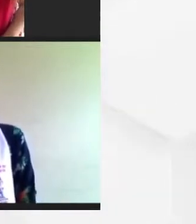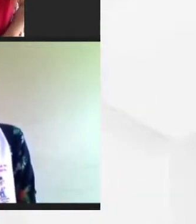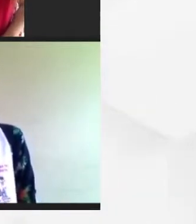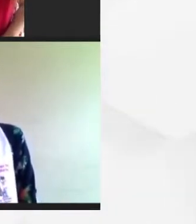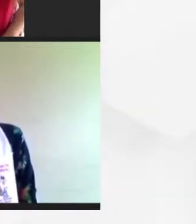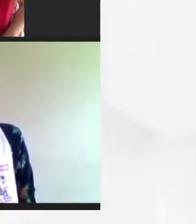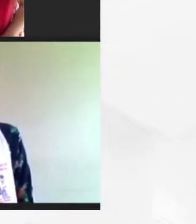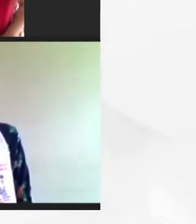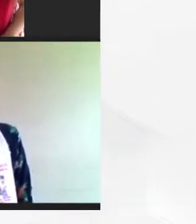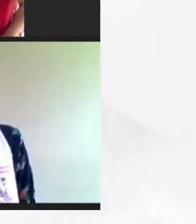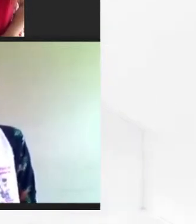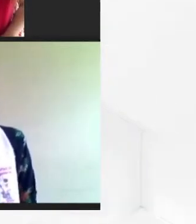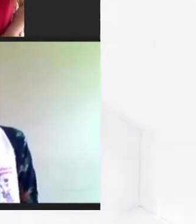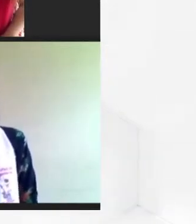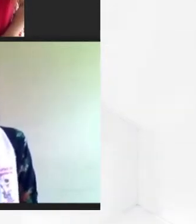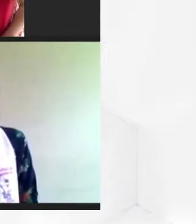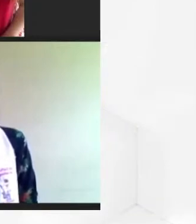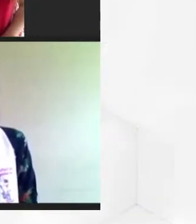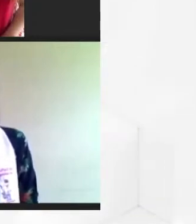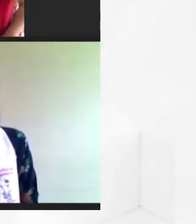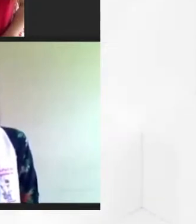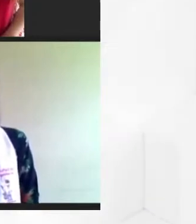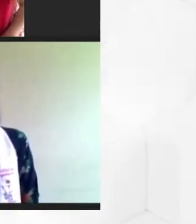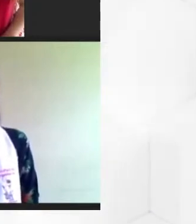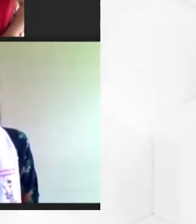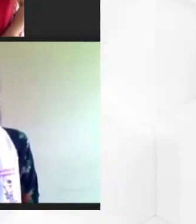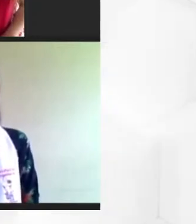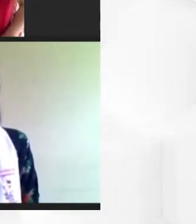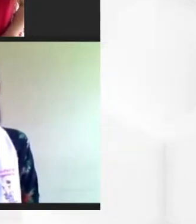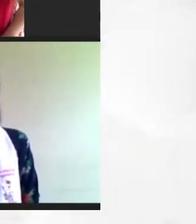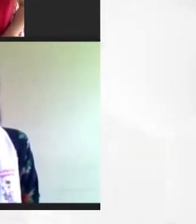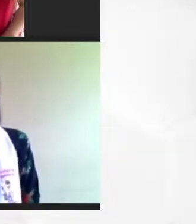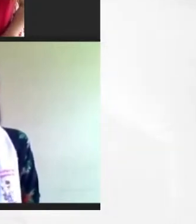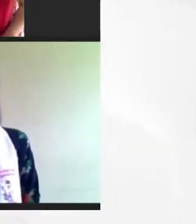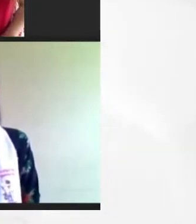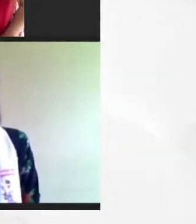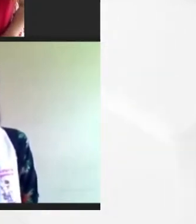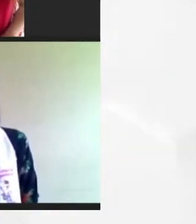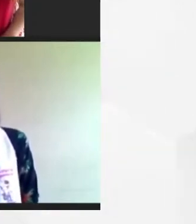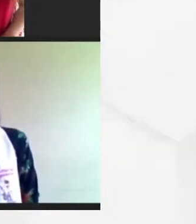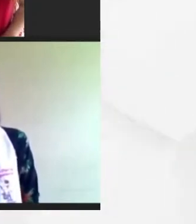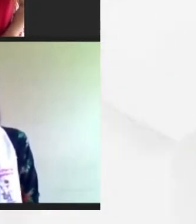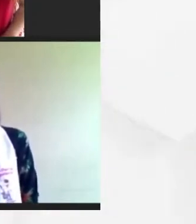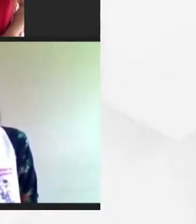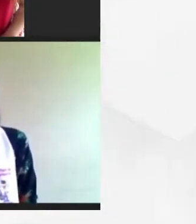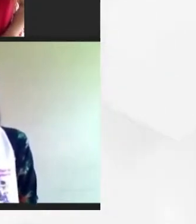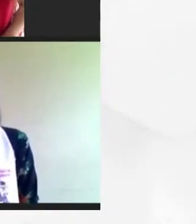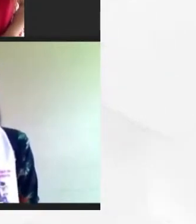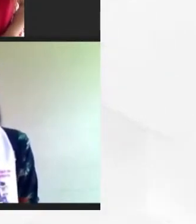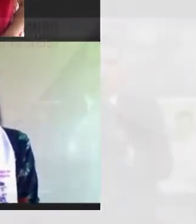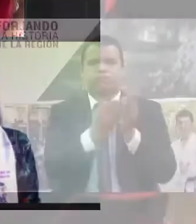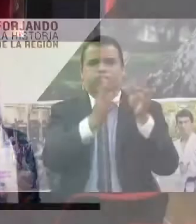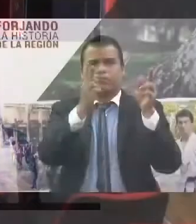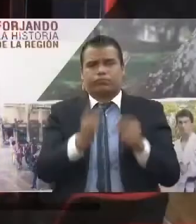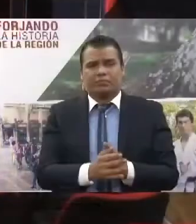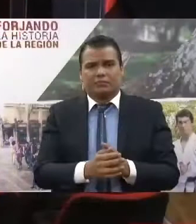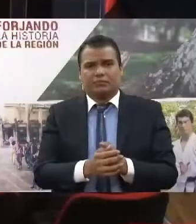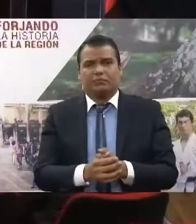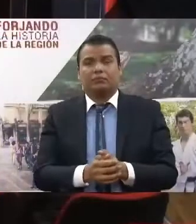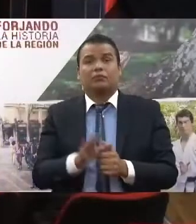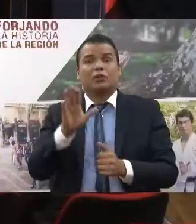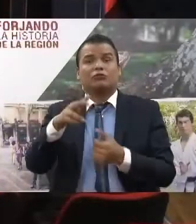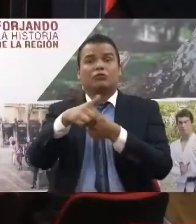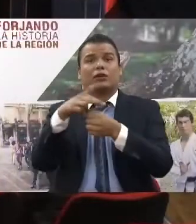de fuera de nuestro departamento, al igual que ocurre con la sede Cali. La matrícula de la Universidad del Valle, aun cuando